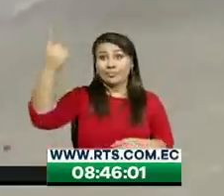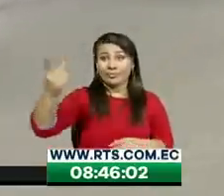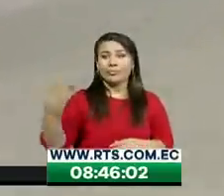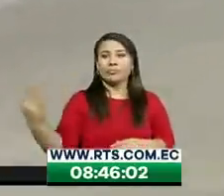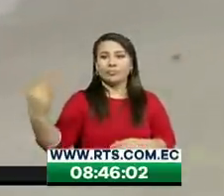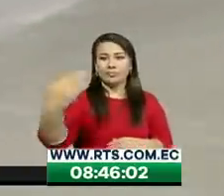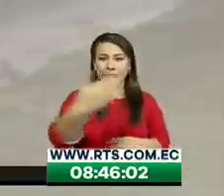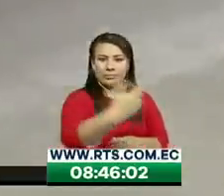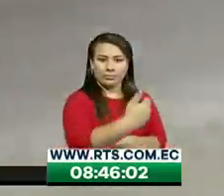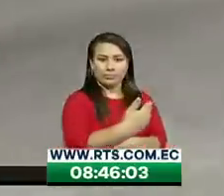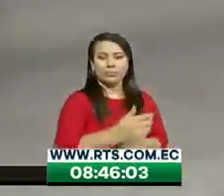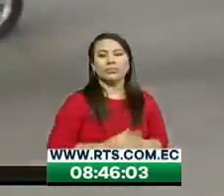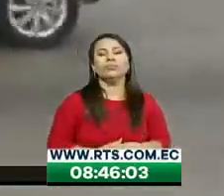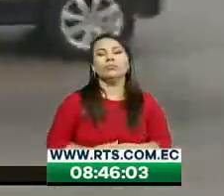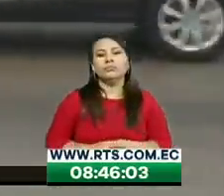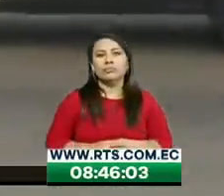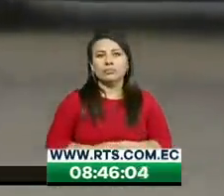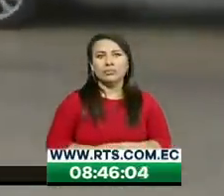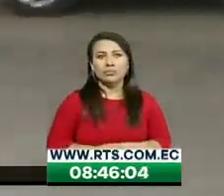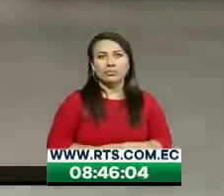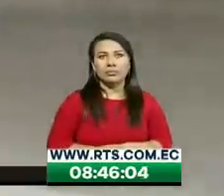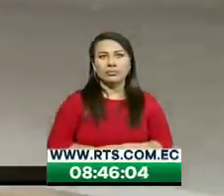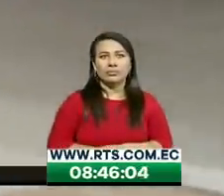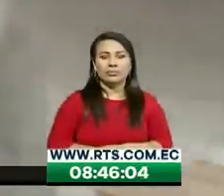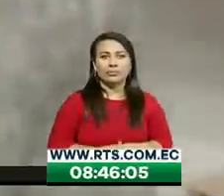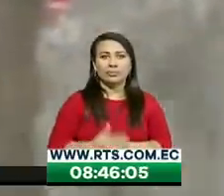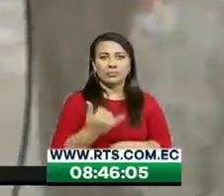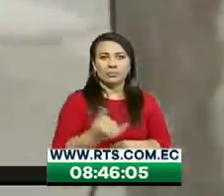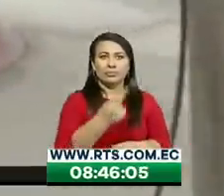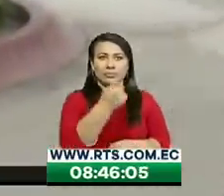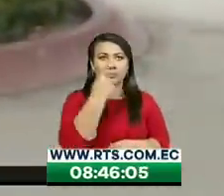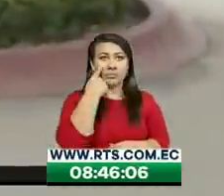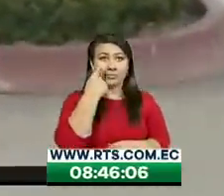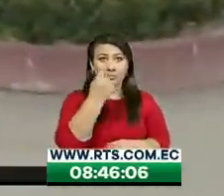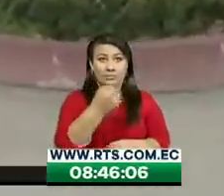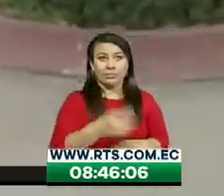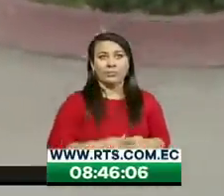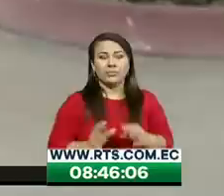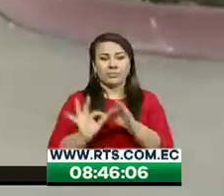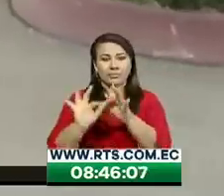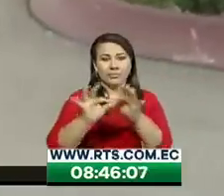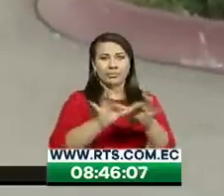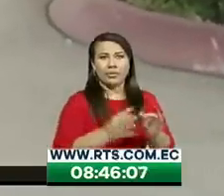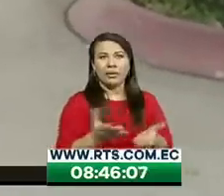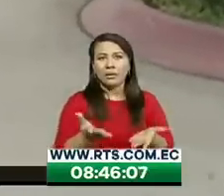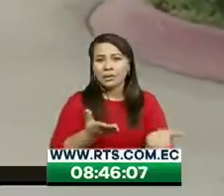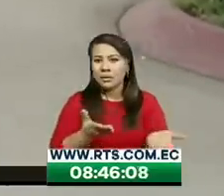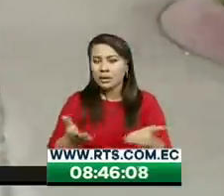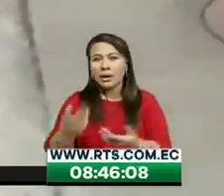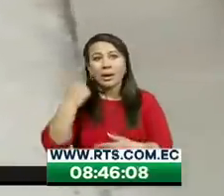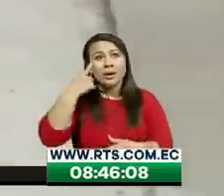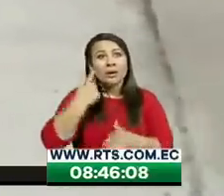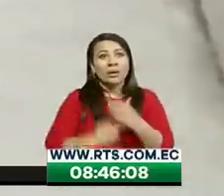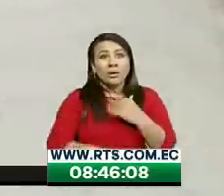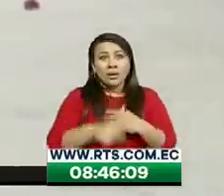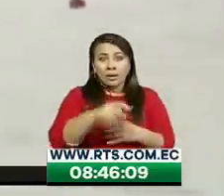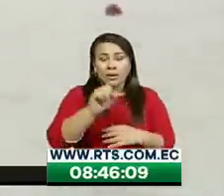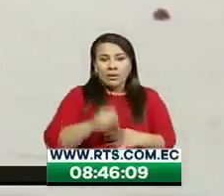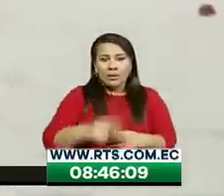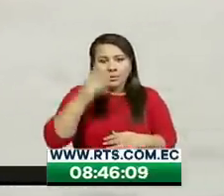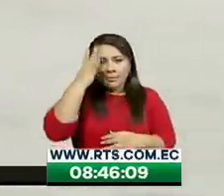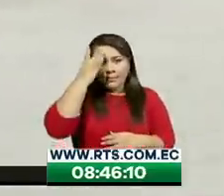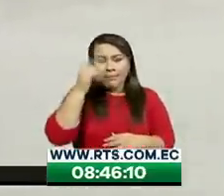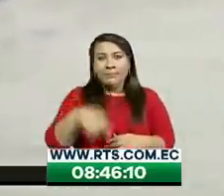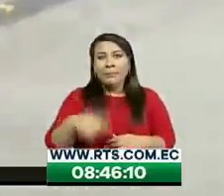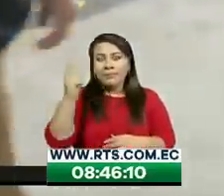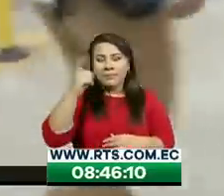lo cual a nosotros causa alarma. El operativo liderado por agentes de la UIAC se ejecutó en la vía Manta Rocafuerte. 3 hombres y